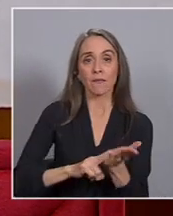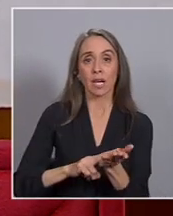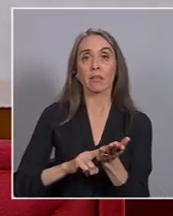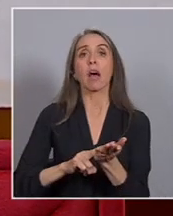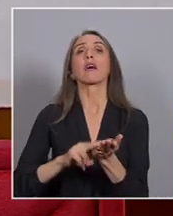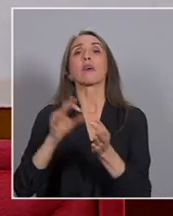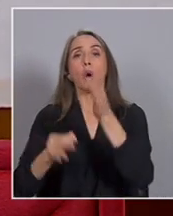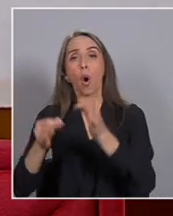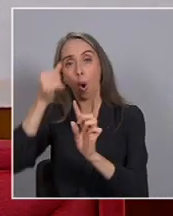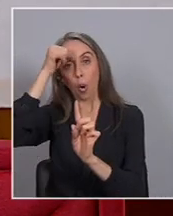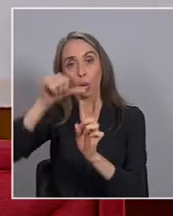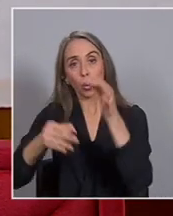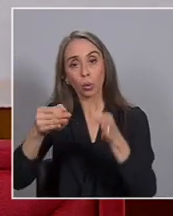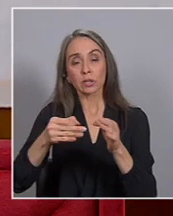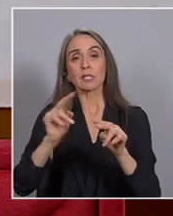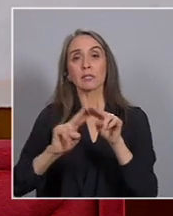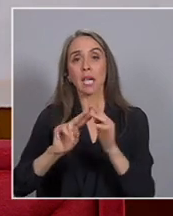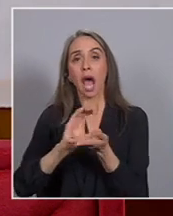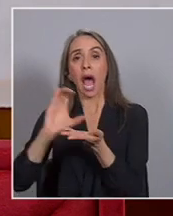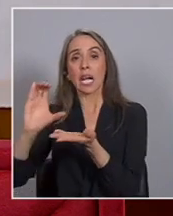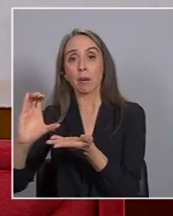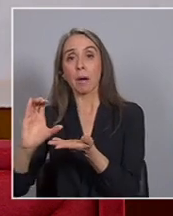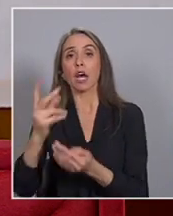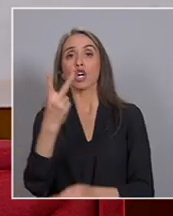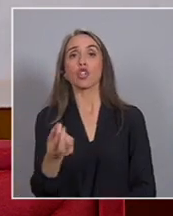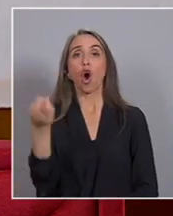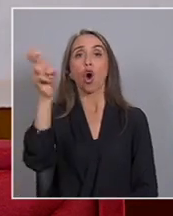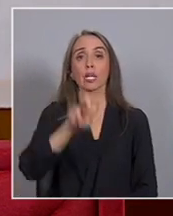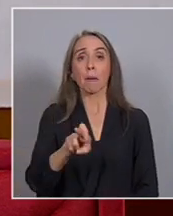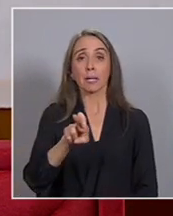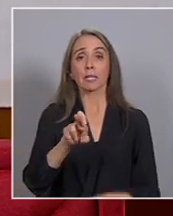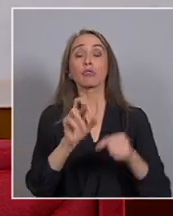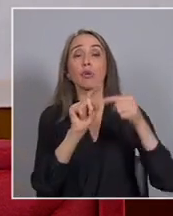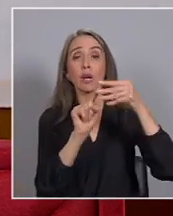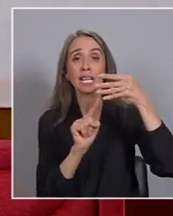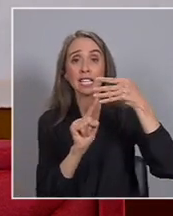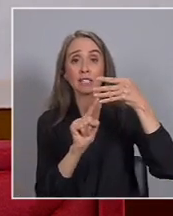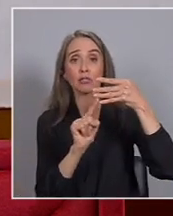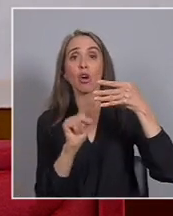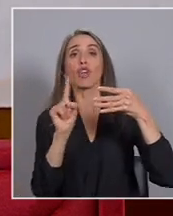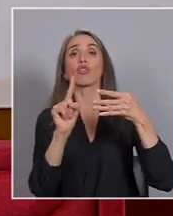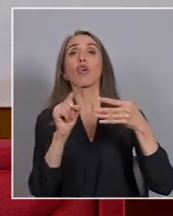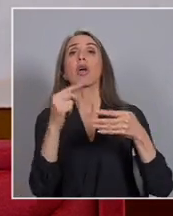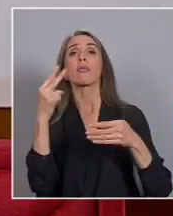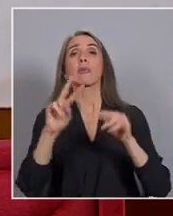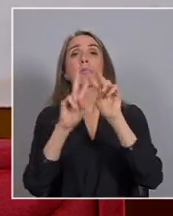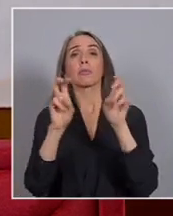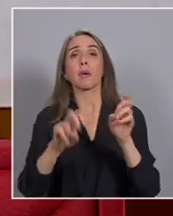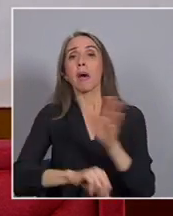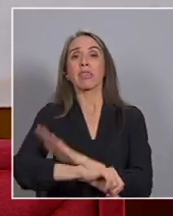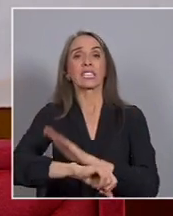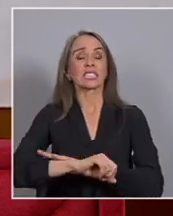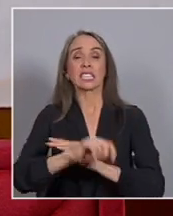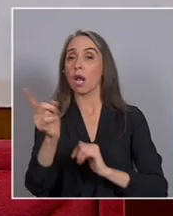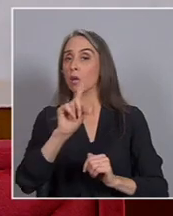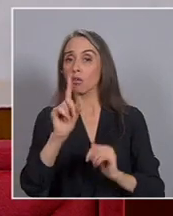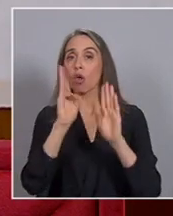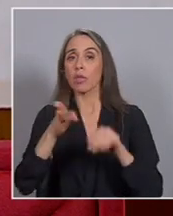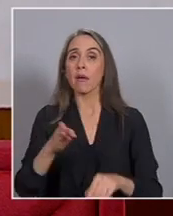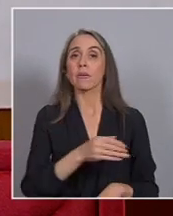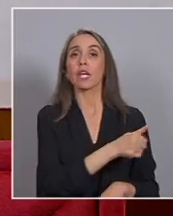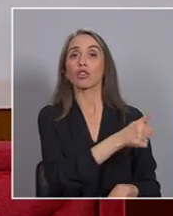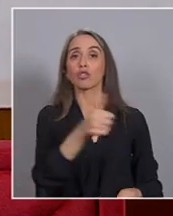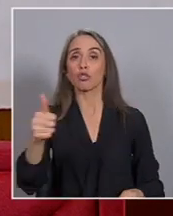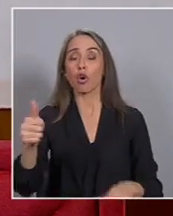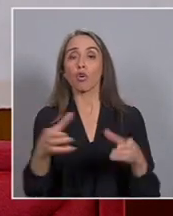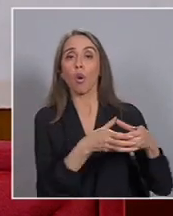justicia, en reparación, en no repetición, no es una causa de la izquierda, sino que debiera ser la de todo el